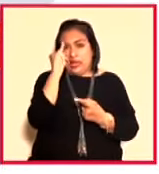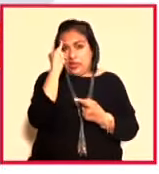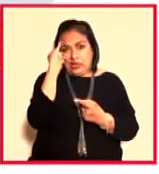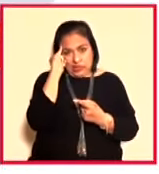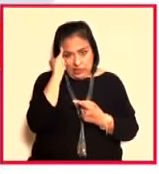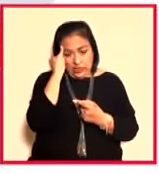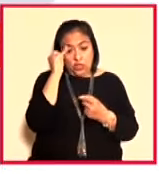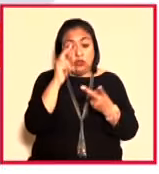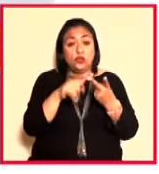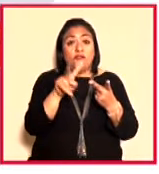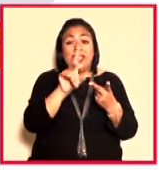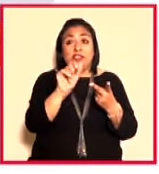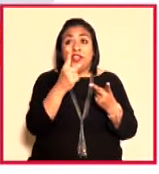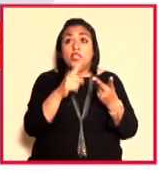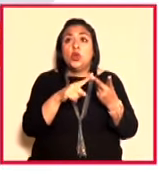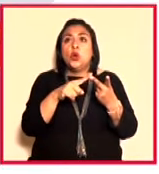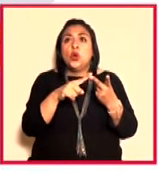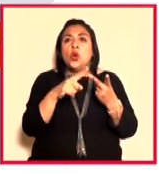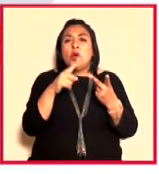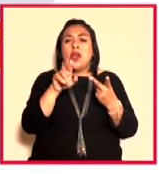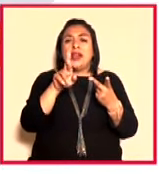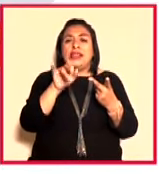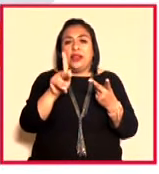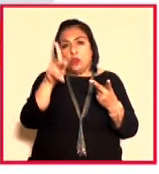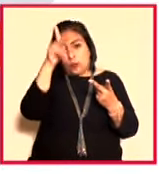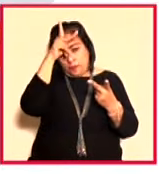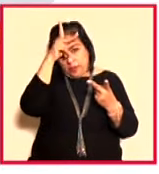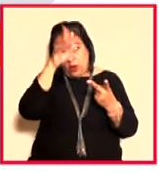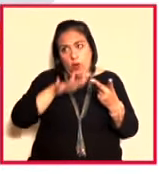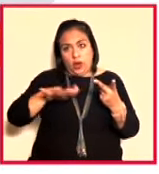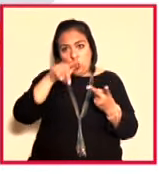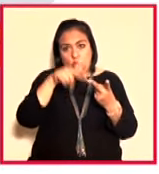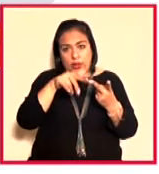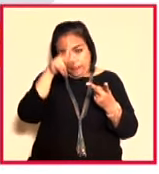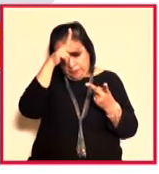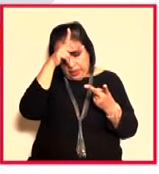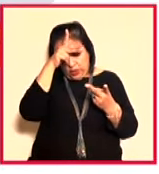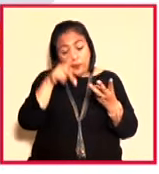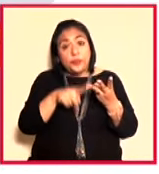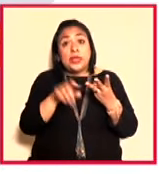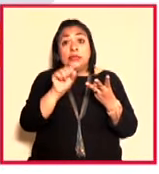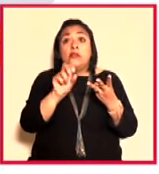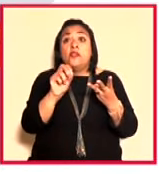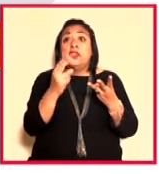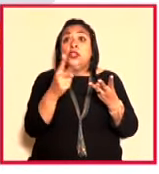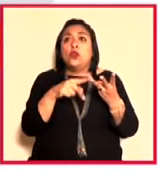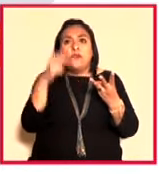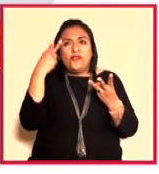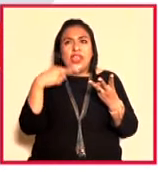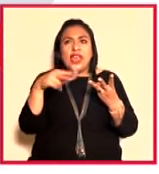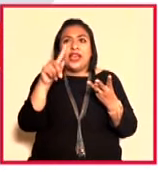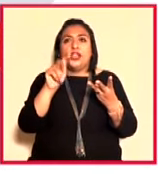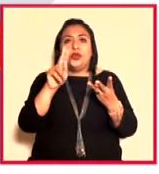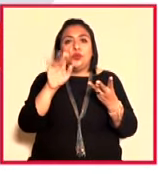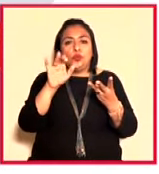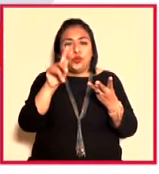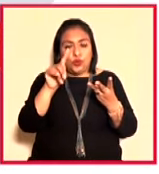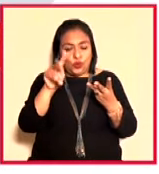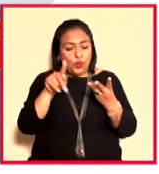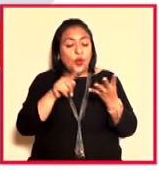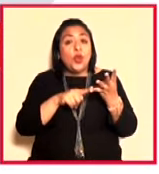viernes 21, Retrato Peruano del Perú. El sábado 22, Viaje a Tombuctú. Y el domingo